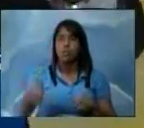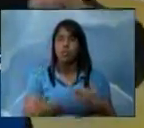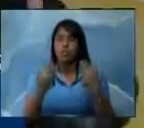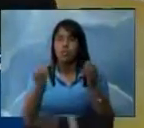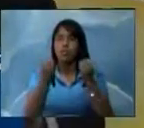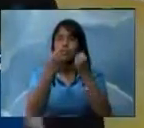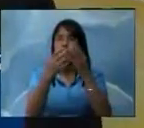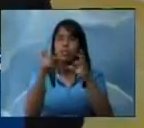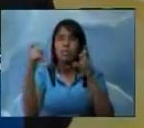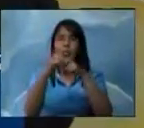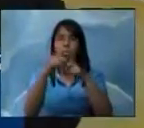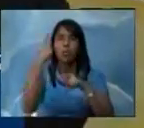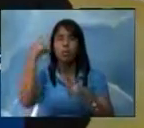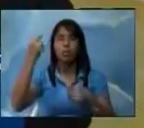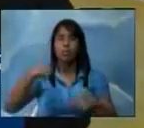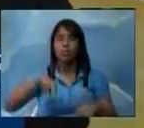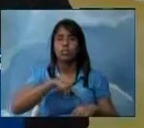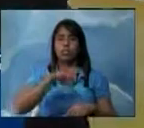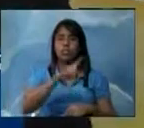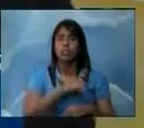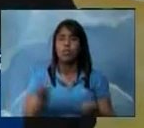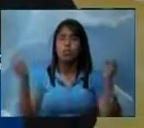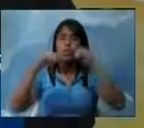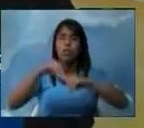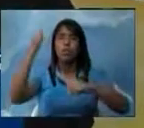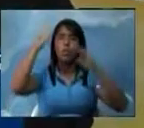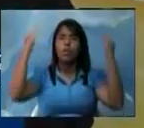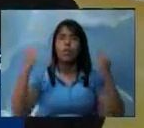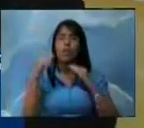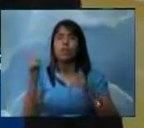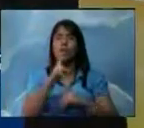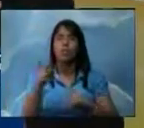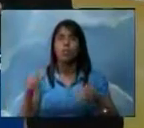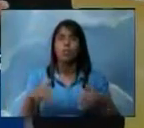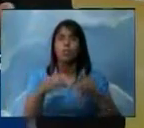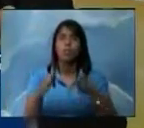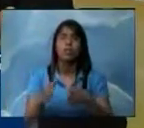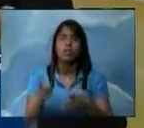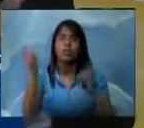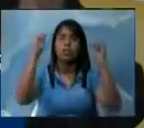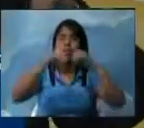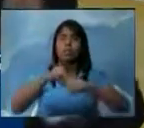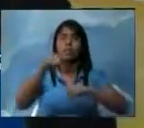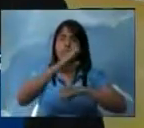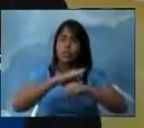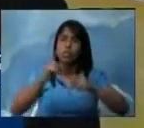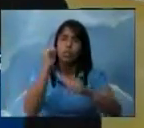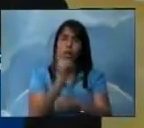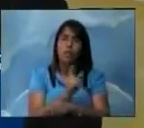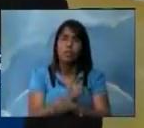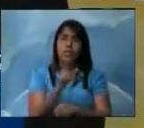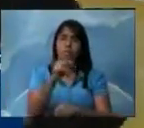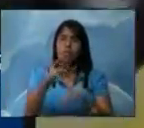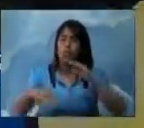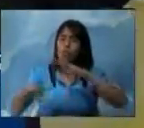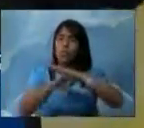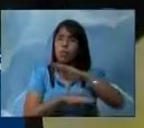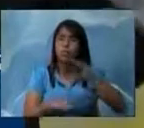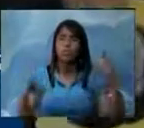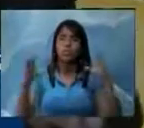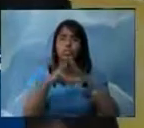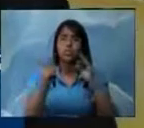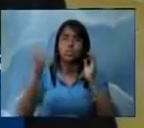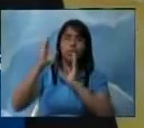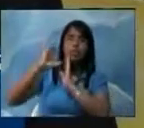tanta palabra para nosotros, te pondré por cabeza y no por cola, te pondré encima solamente y no debajo, todos